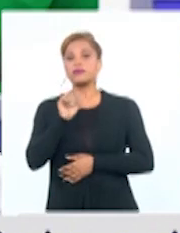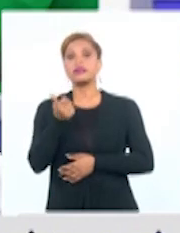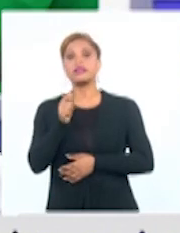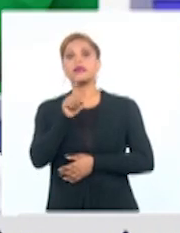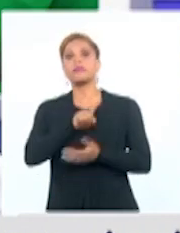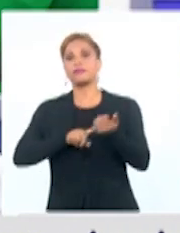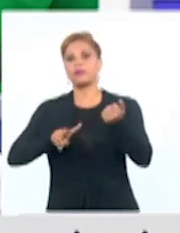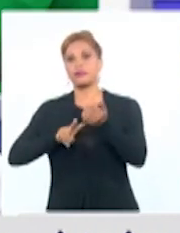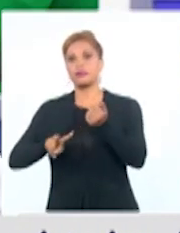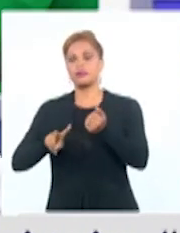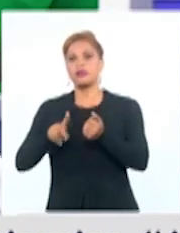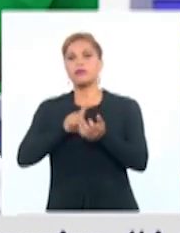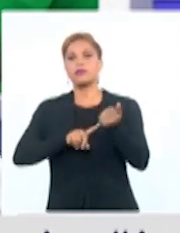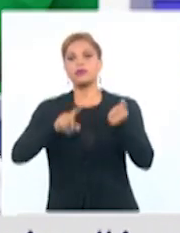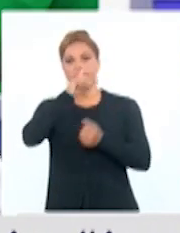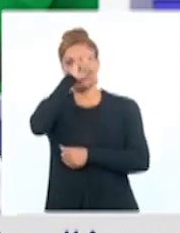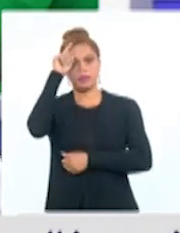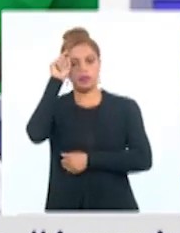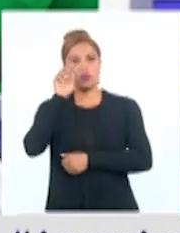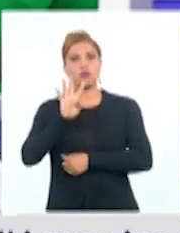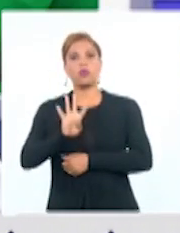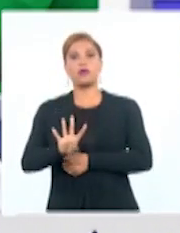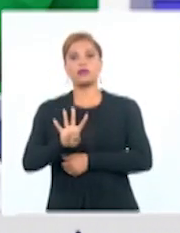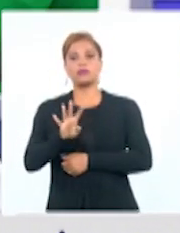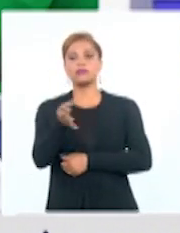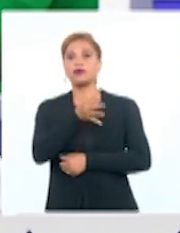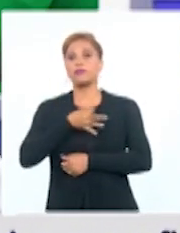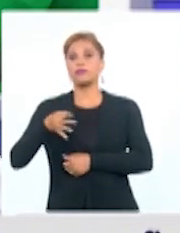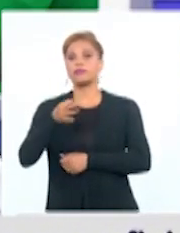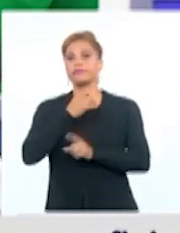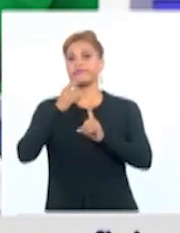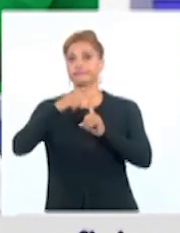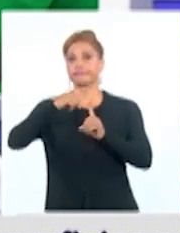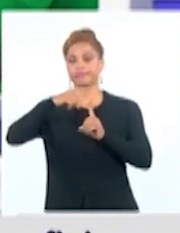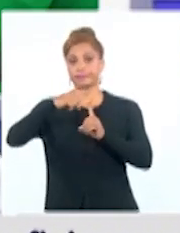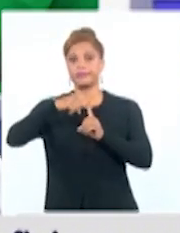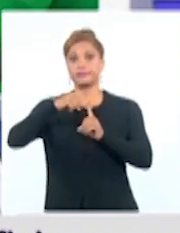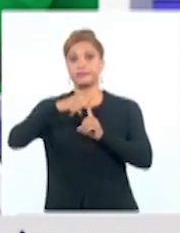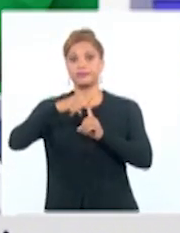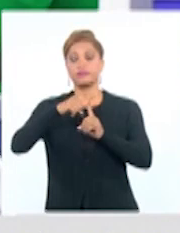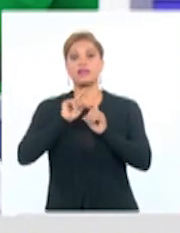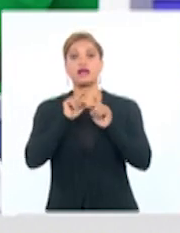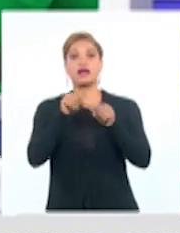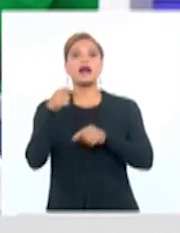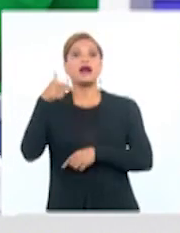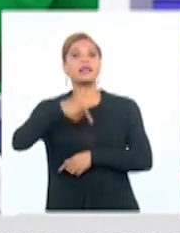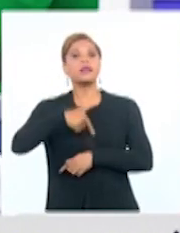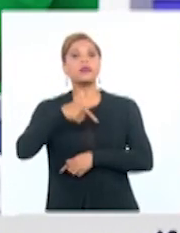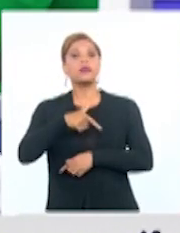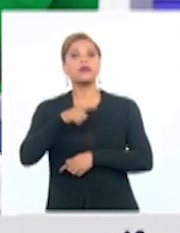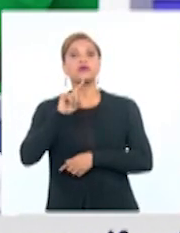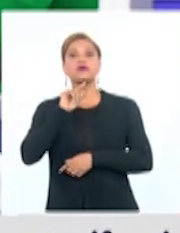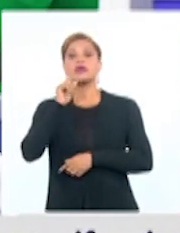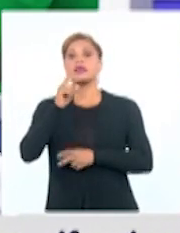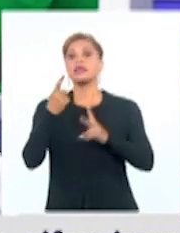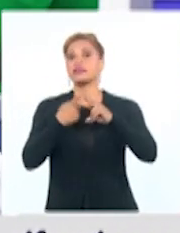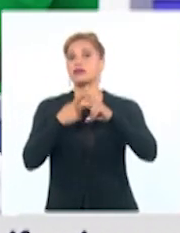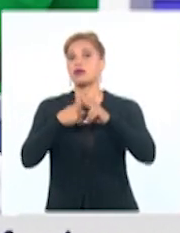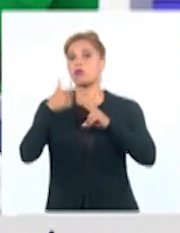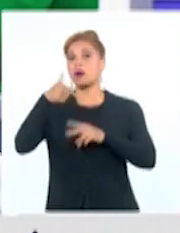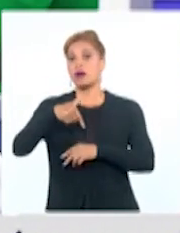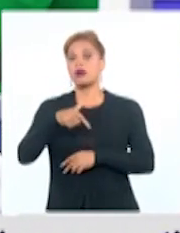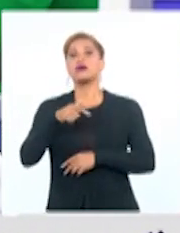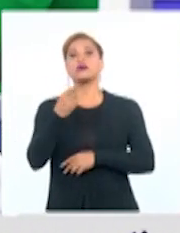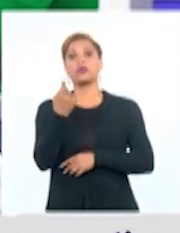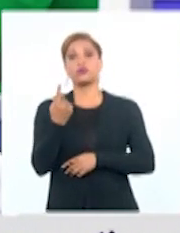Santi Espíritu con 4 fallecidos, 2 del municipio de Trinidad, y Jatibonico y Yaguajay con 1 cada uno. En